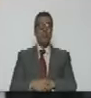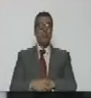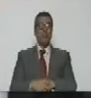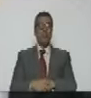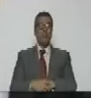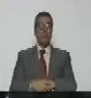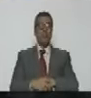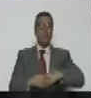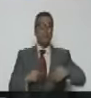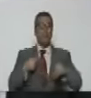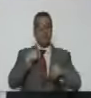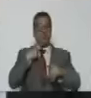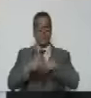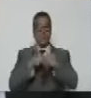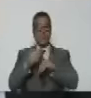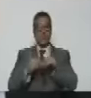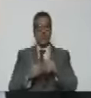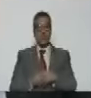¿Qué ocurrirá ahora?